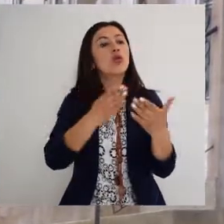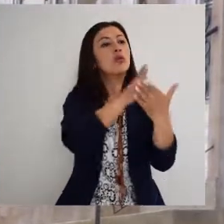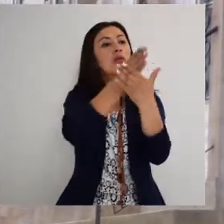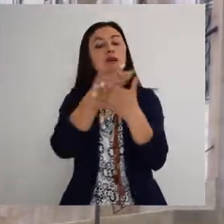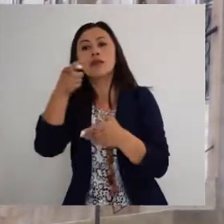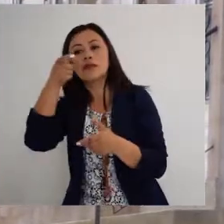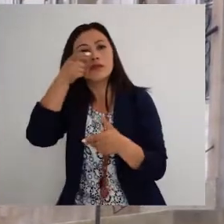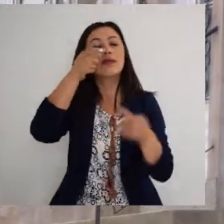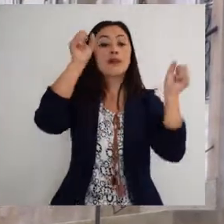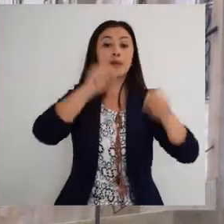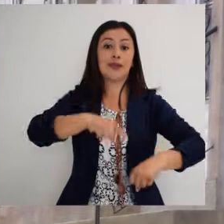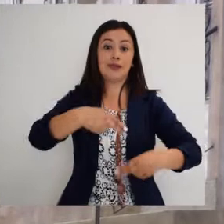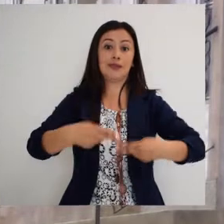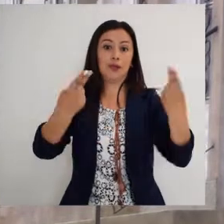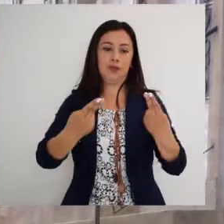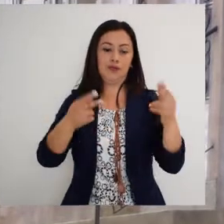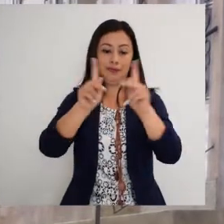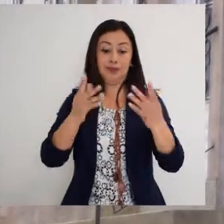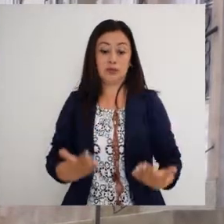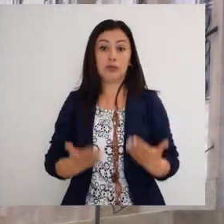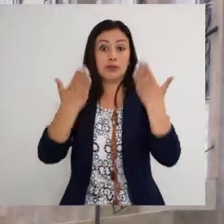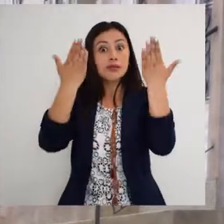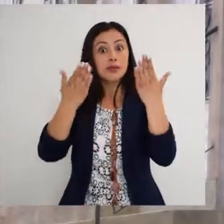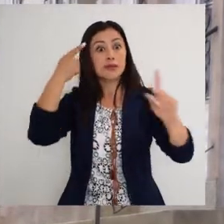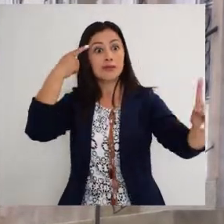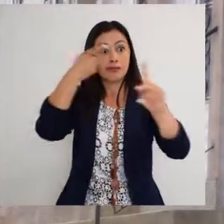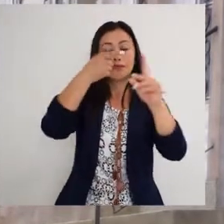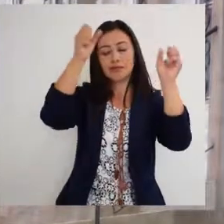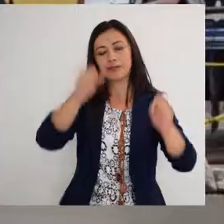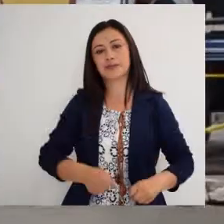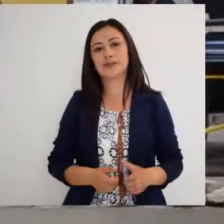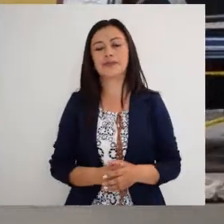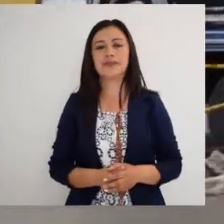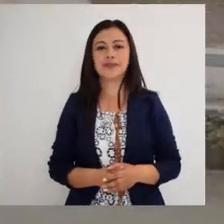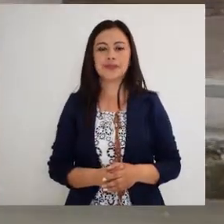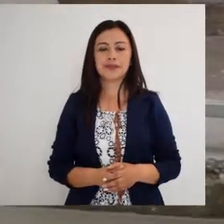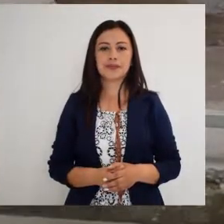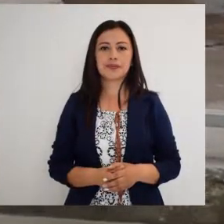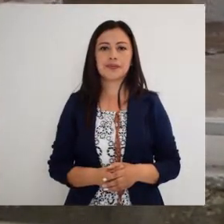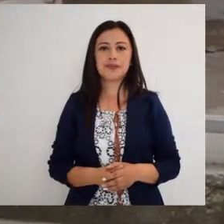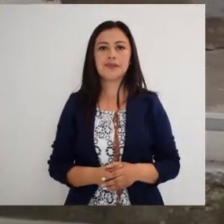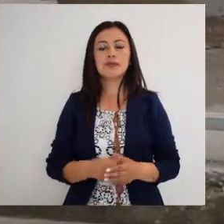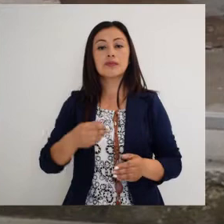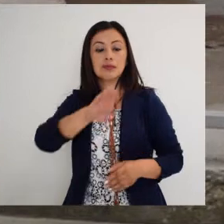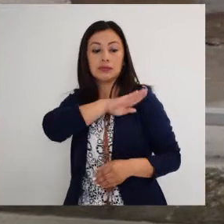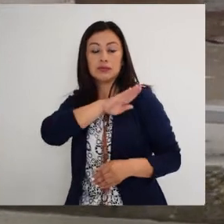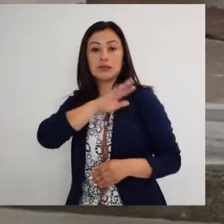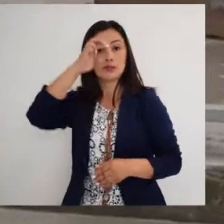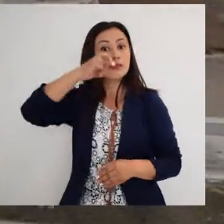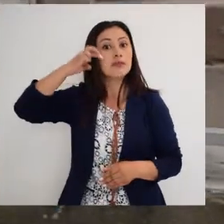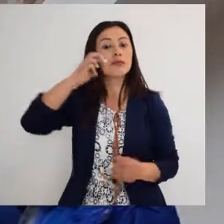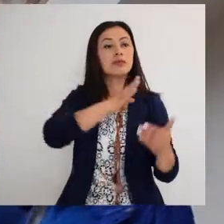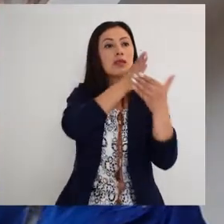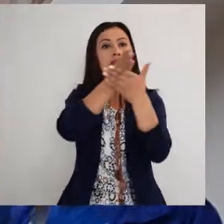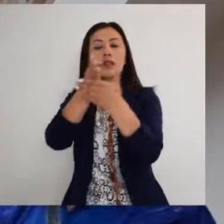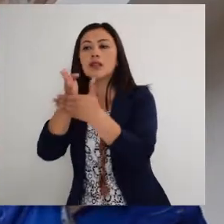de trabajo que se encuentran en estos momentos en la ciudad y el beneficio que traerá para la comunidad. En recorrido de inspección, el mandatario de los tunjanos, Pablo